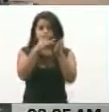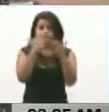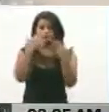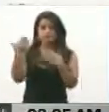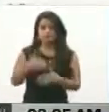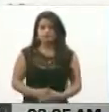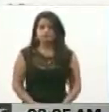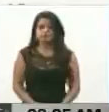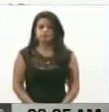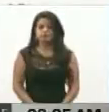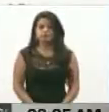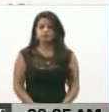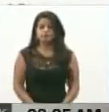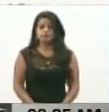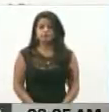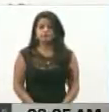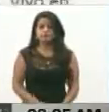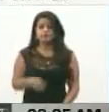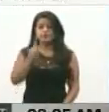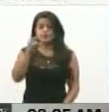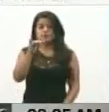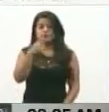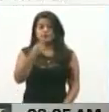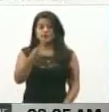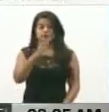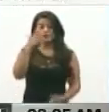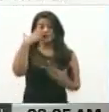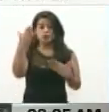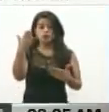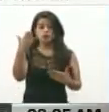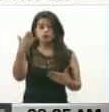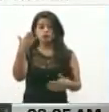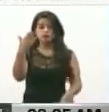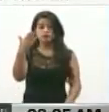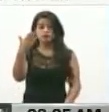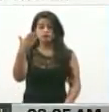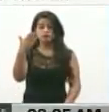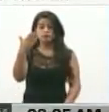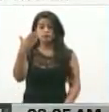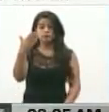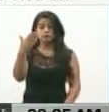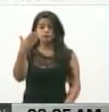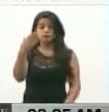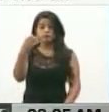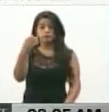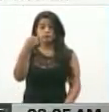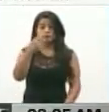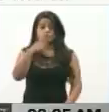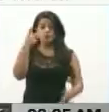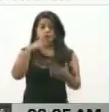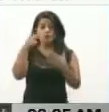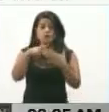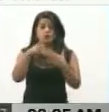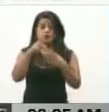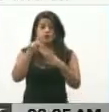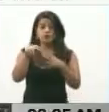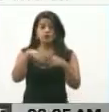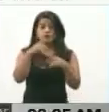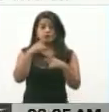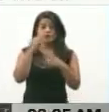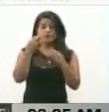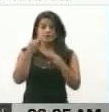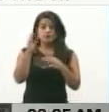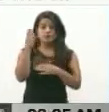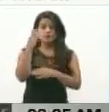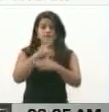Nosotros también tenemos pantalla interactiva. Mira, Giovanni Silva nos dice, saludos. Programa cuando llega a TDA. ¿Cuándo llega el programa de TDA a Estados